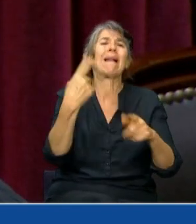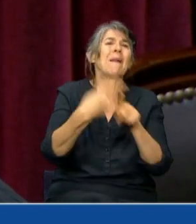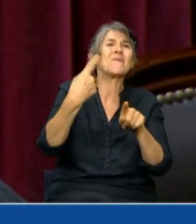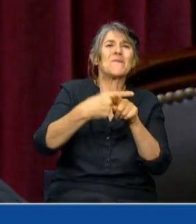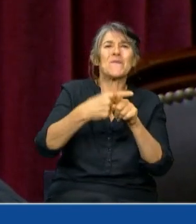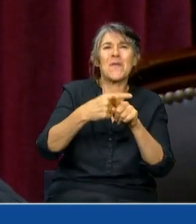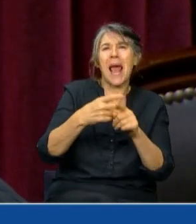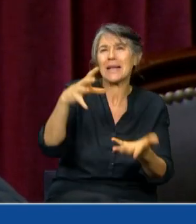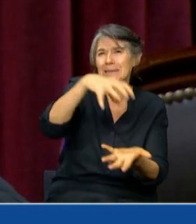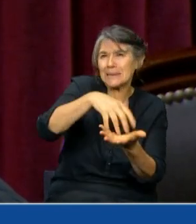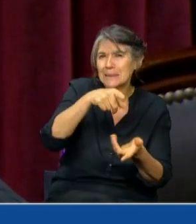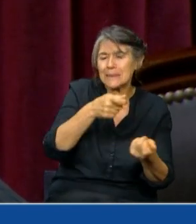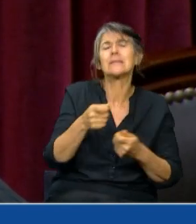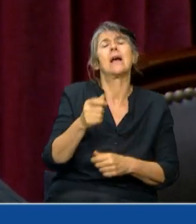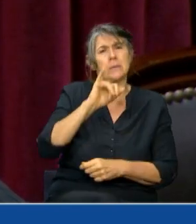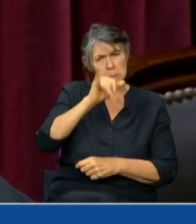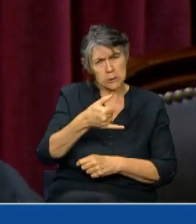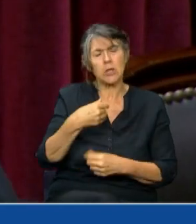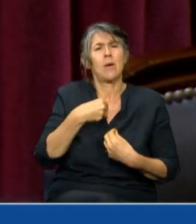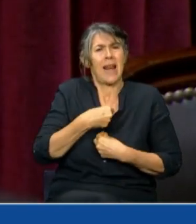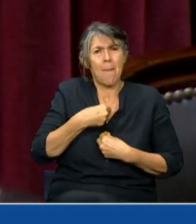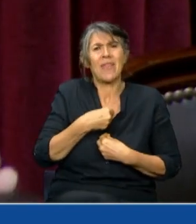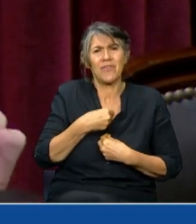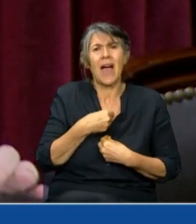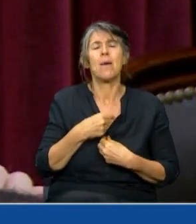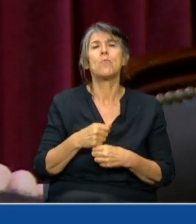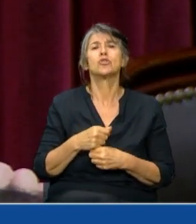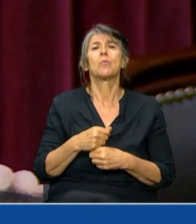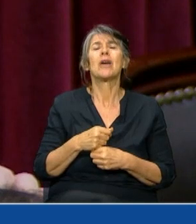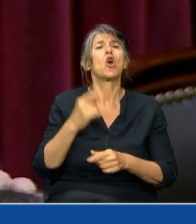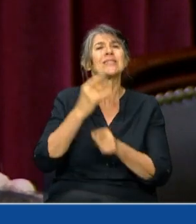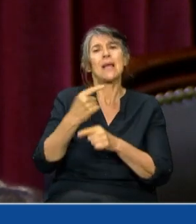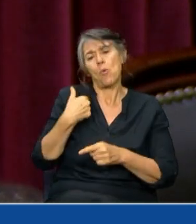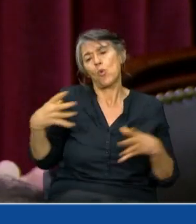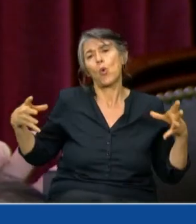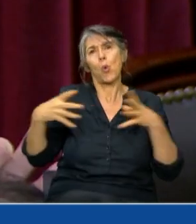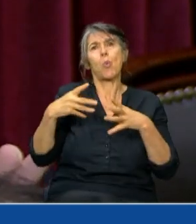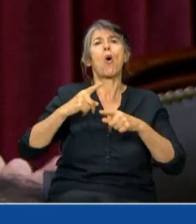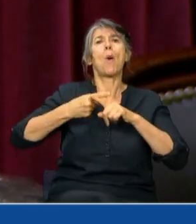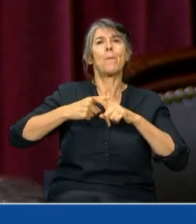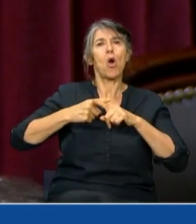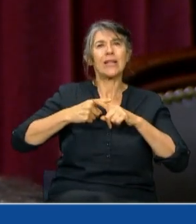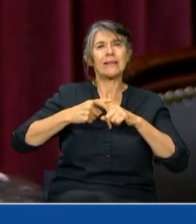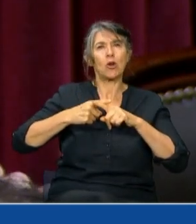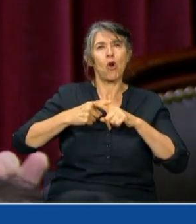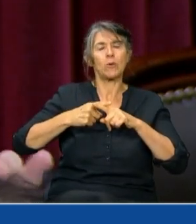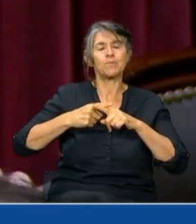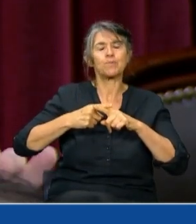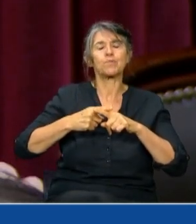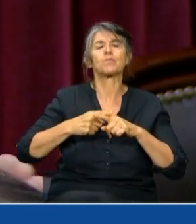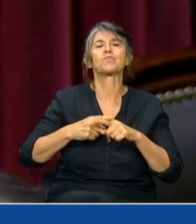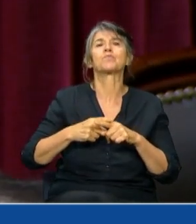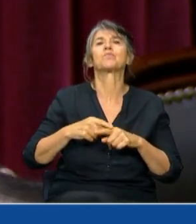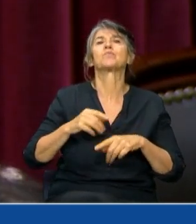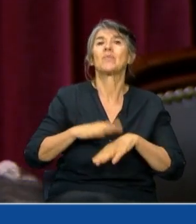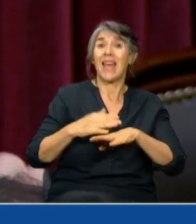fiesta. Quiero decir que siempre desde la izquierda hemos rechazado cualquier